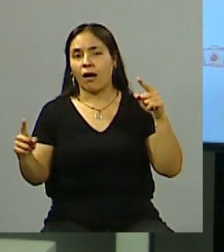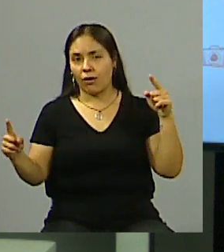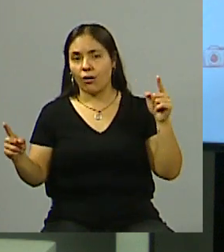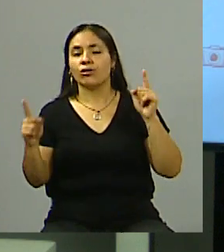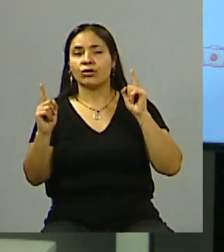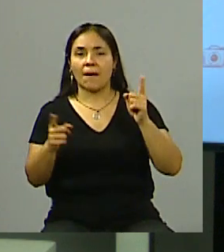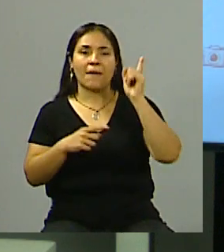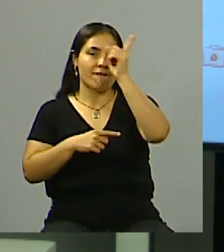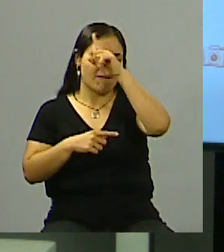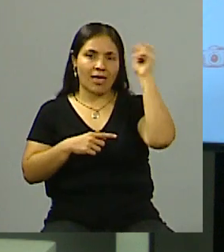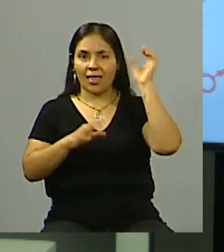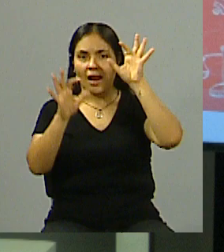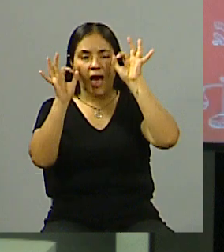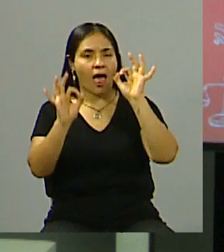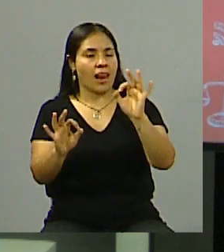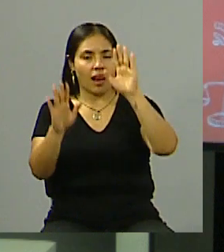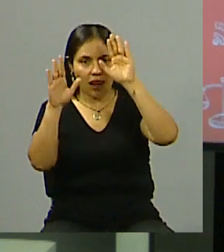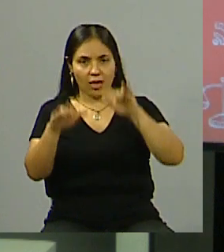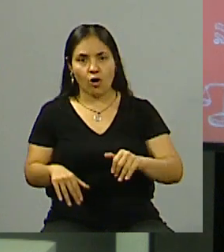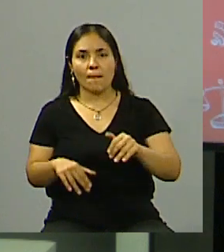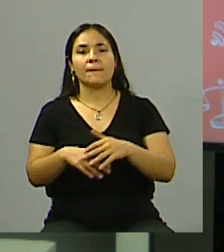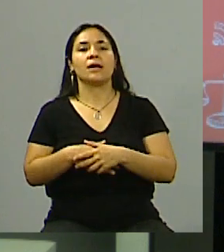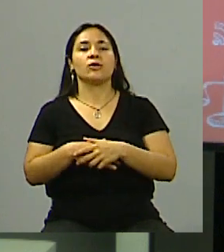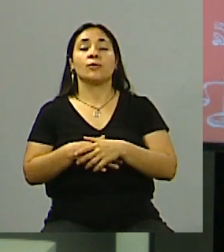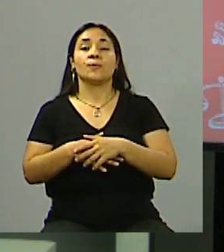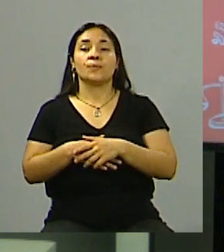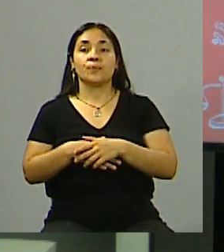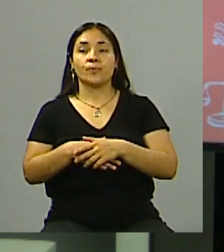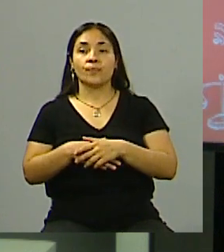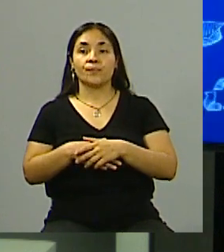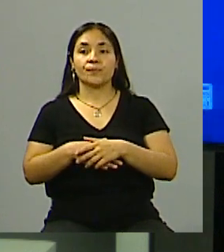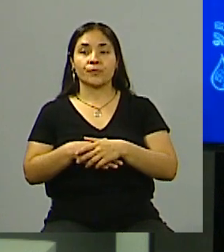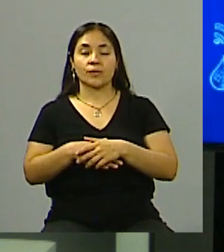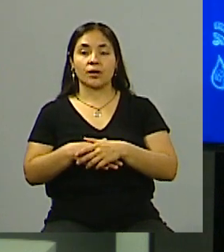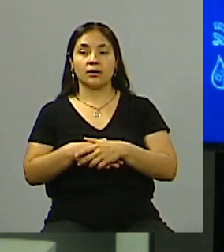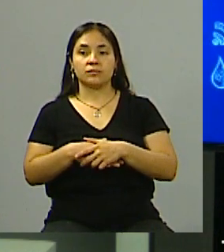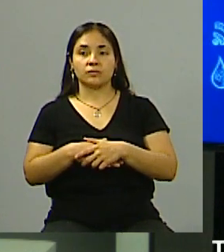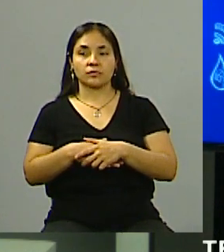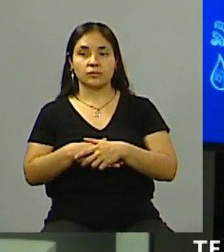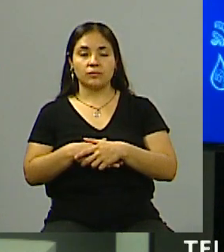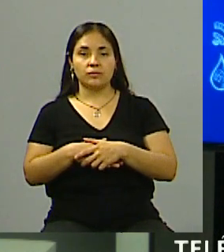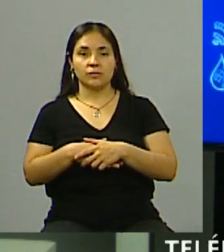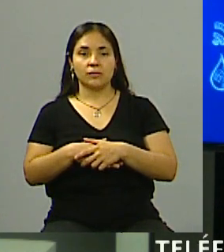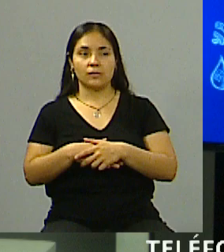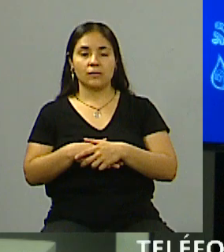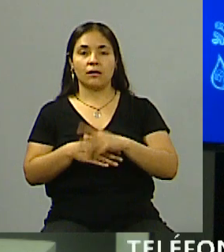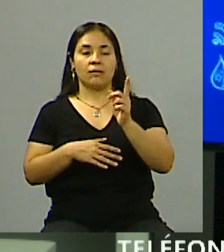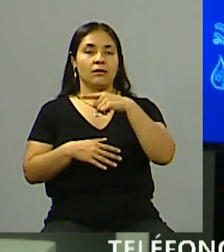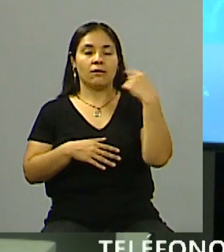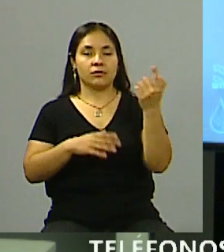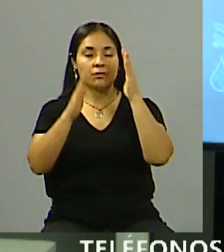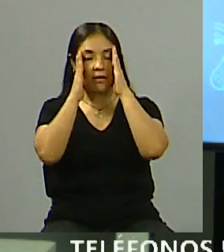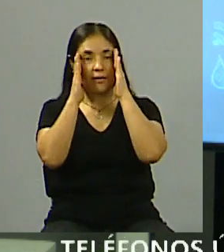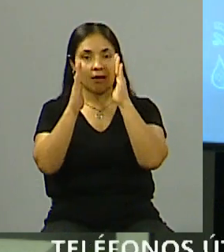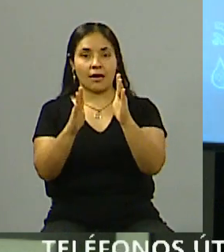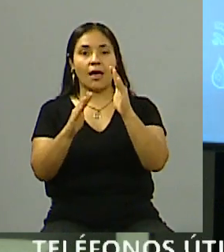carácter federal que tiene, ¿no? Sí. Entonces, estamos poniendo muchísimo el acento en esa